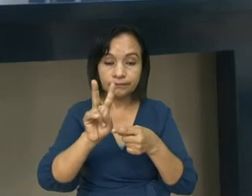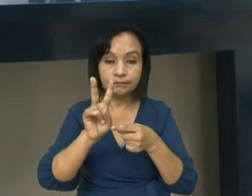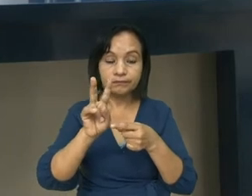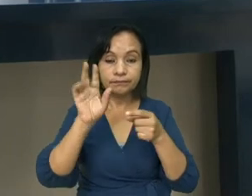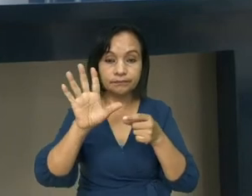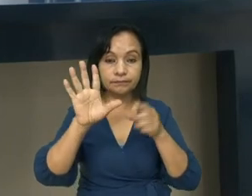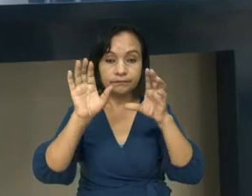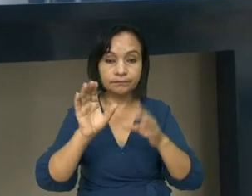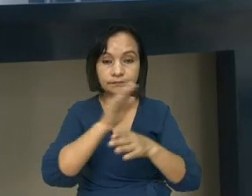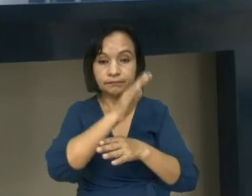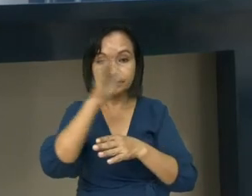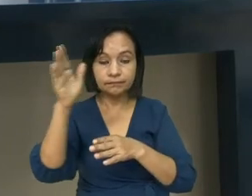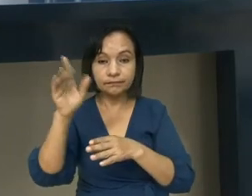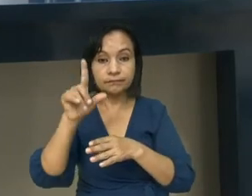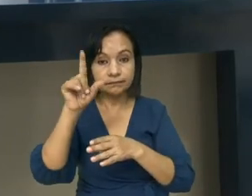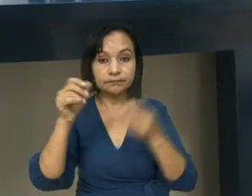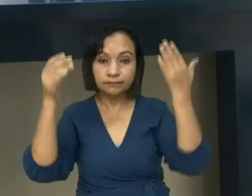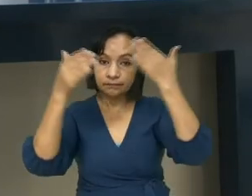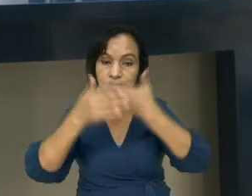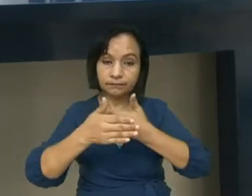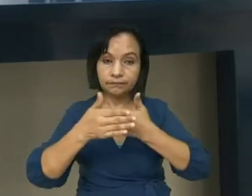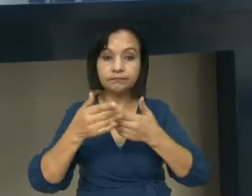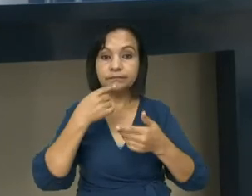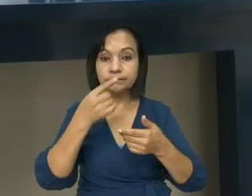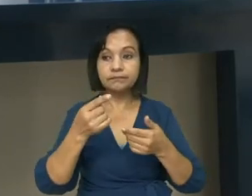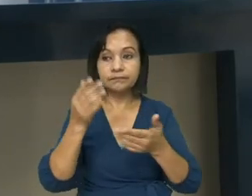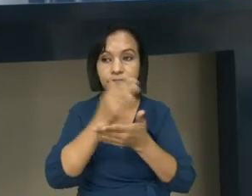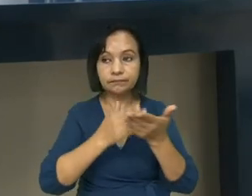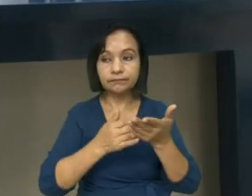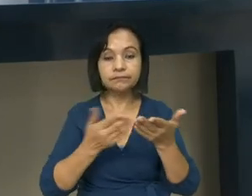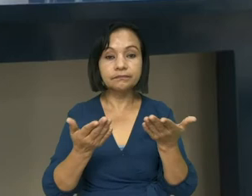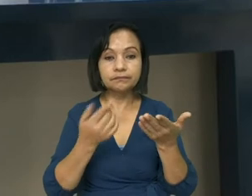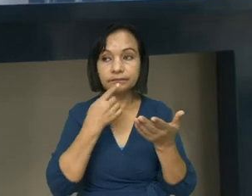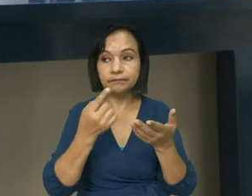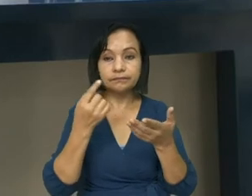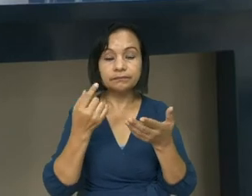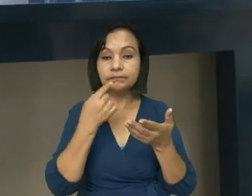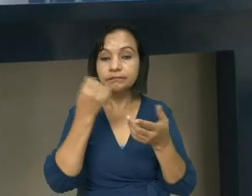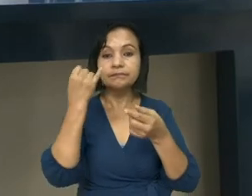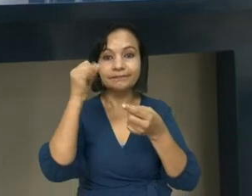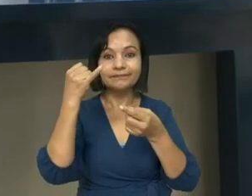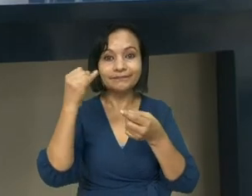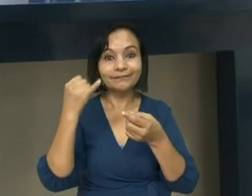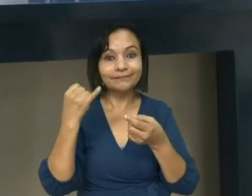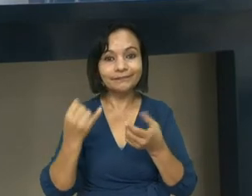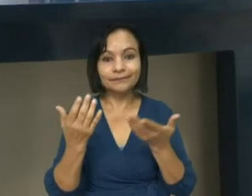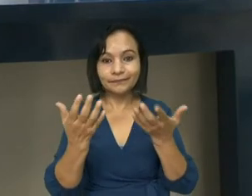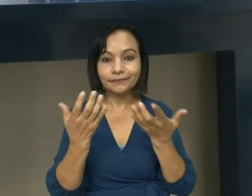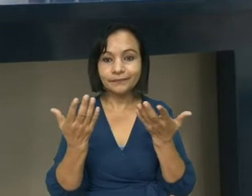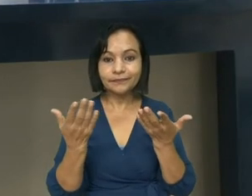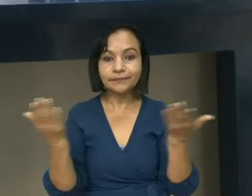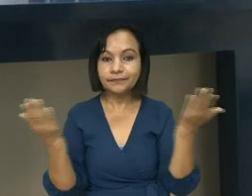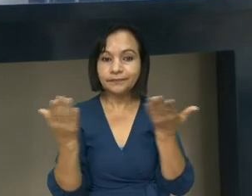5 de la tarde hasta 10 de la noche o un poquito más. Y la gente ha estado respondiendo favorablemente. Entonces, de acuerdo a